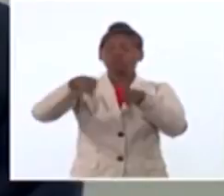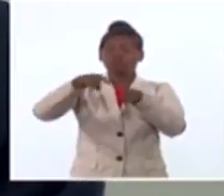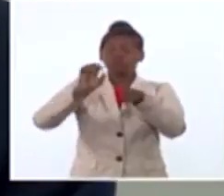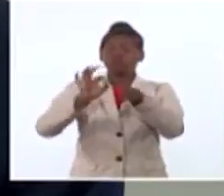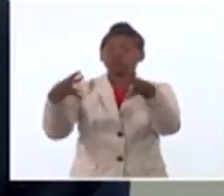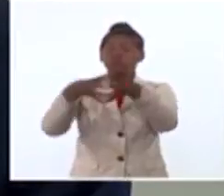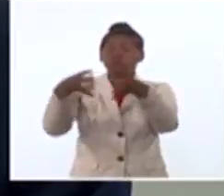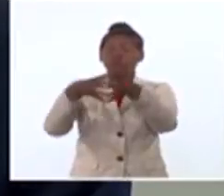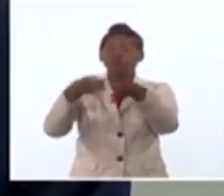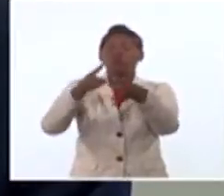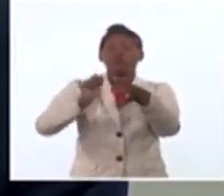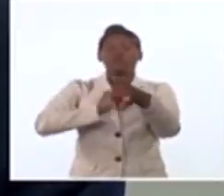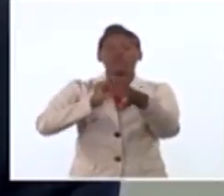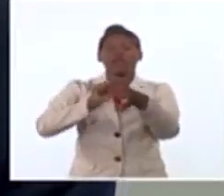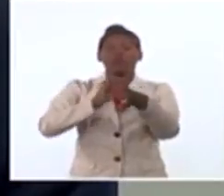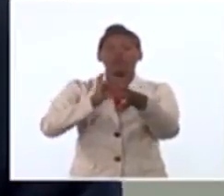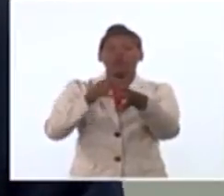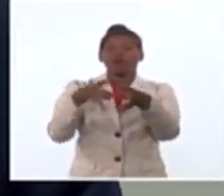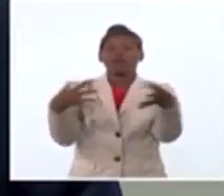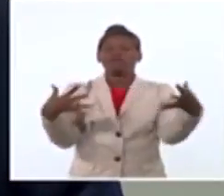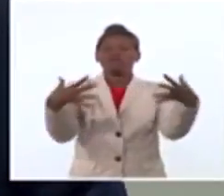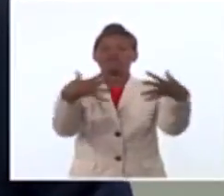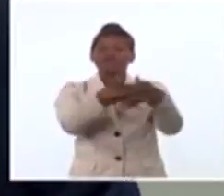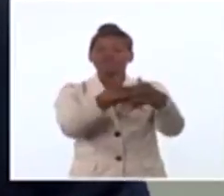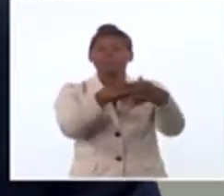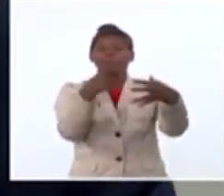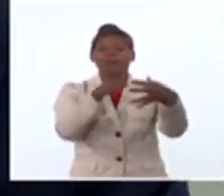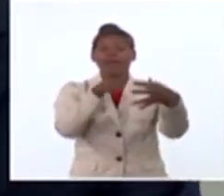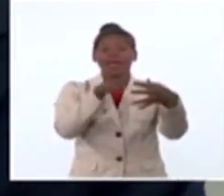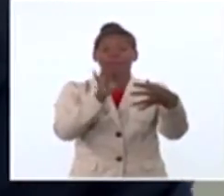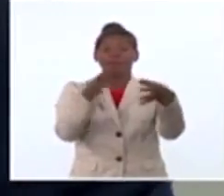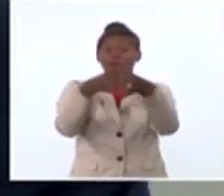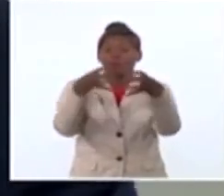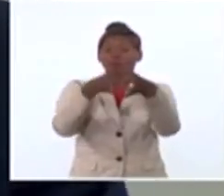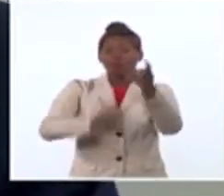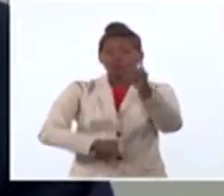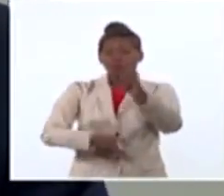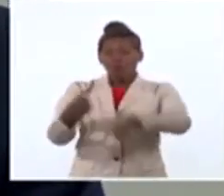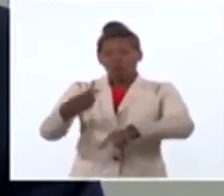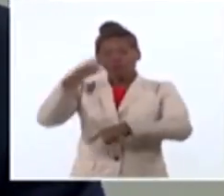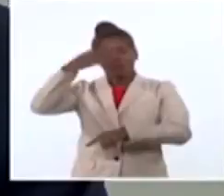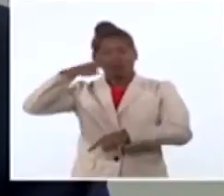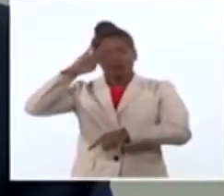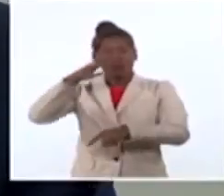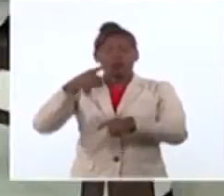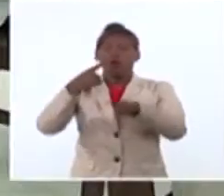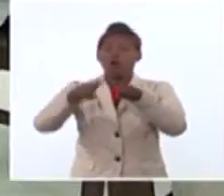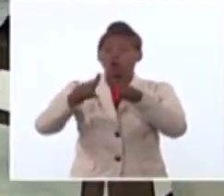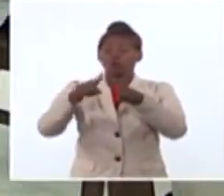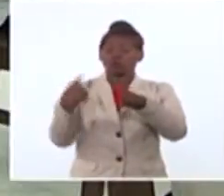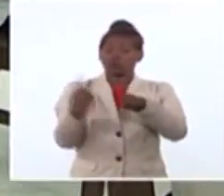contra nuestro pueblo y contra las embajadas de Cuba en diversos países.